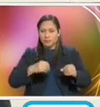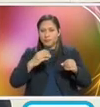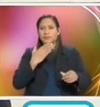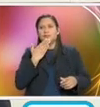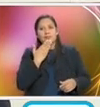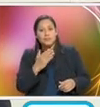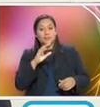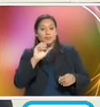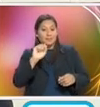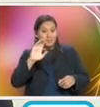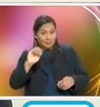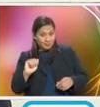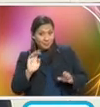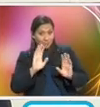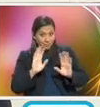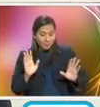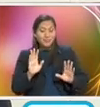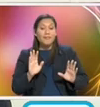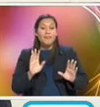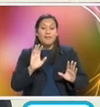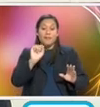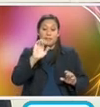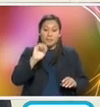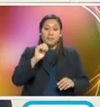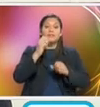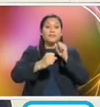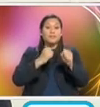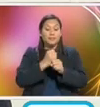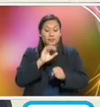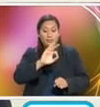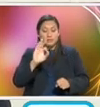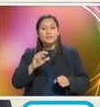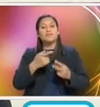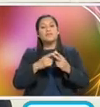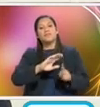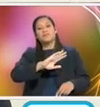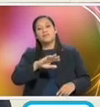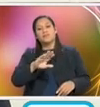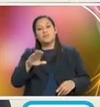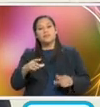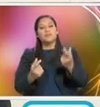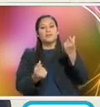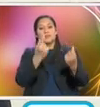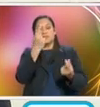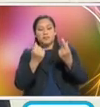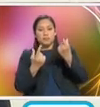bueno, el 69. Y además fue también 69 el año donde empezaron a fallecer muchos de